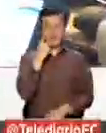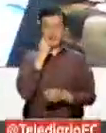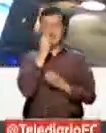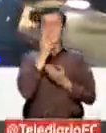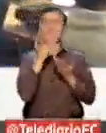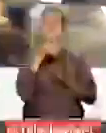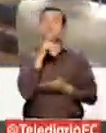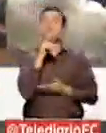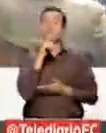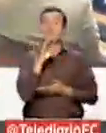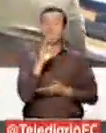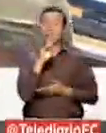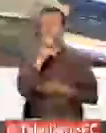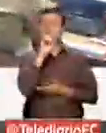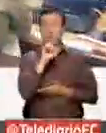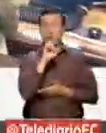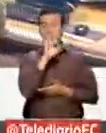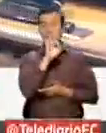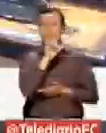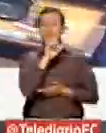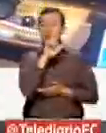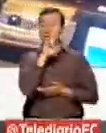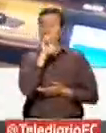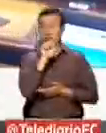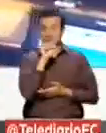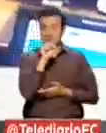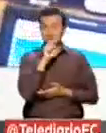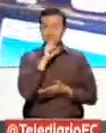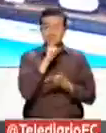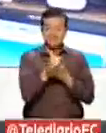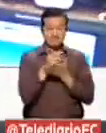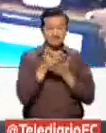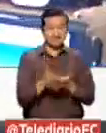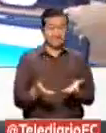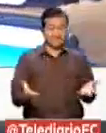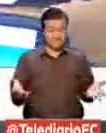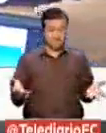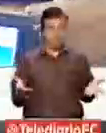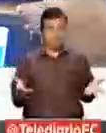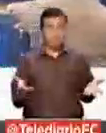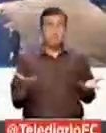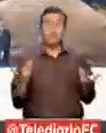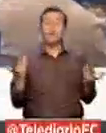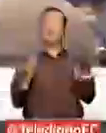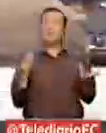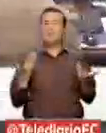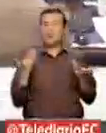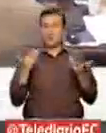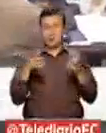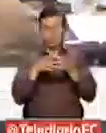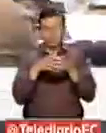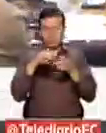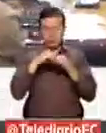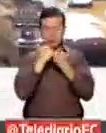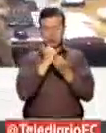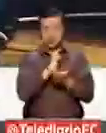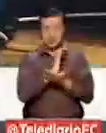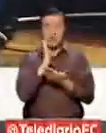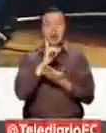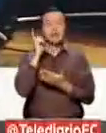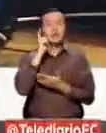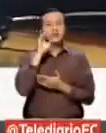contra de Fernando Flores, quien mencionó que ante el vacío legal existente, el Pleno se pronuncia a favor de la mayoría calificada, es